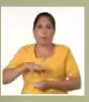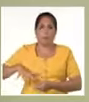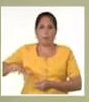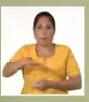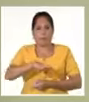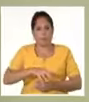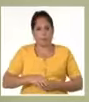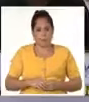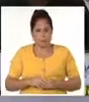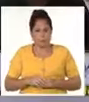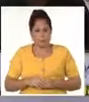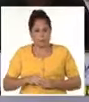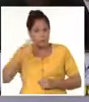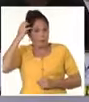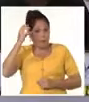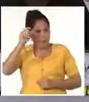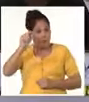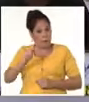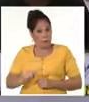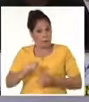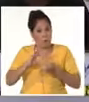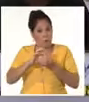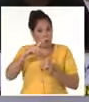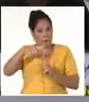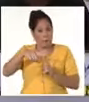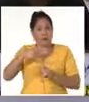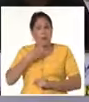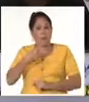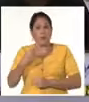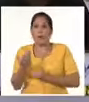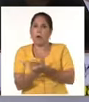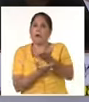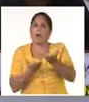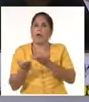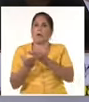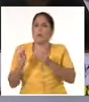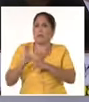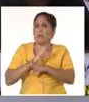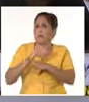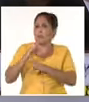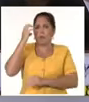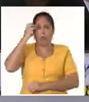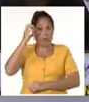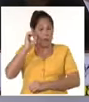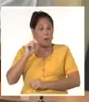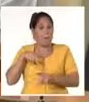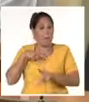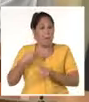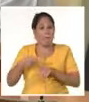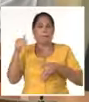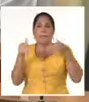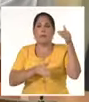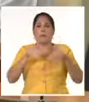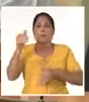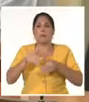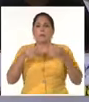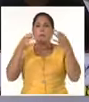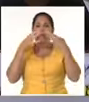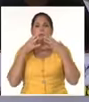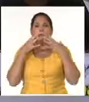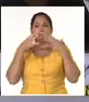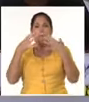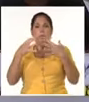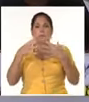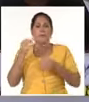momento la gobernadora destacó la gestión integrada de gobierno con participación decisiva de las